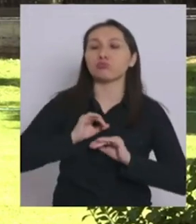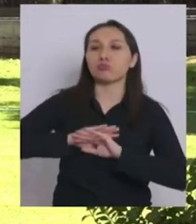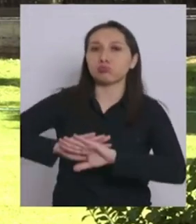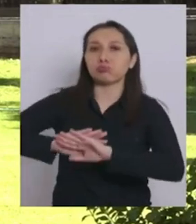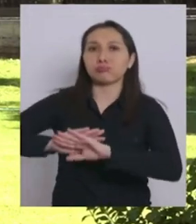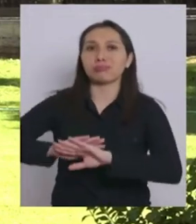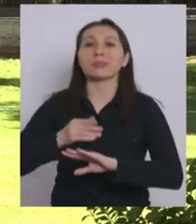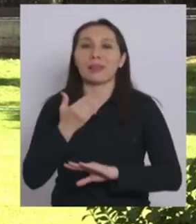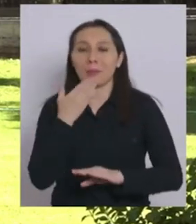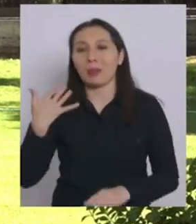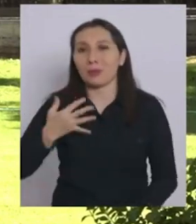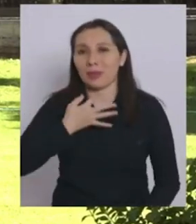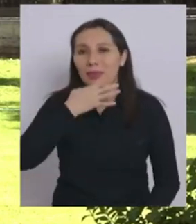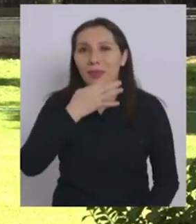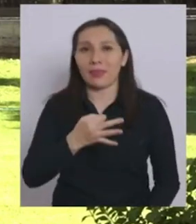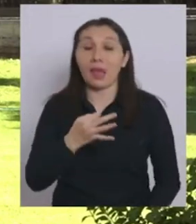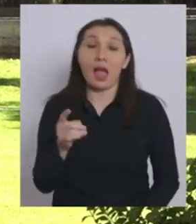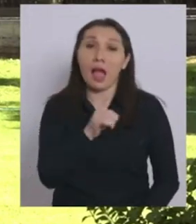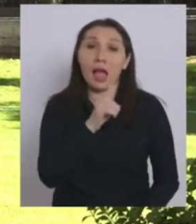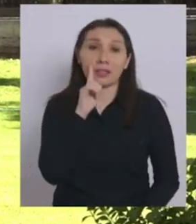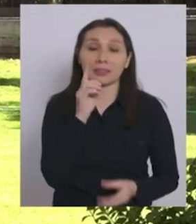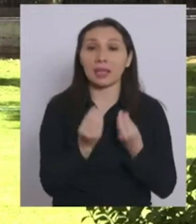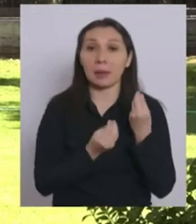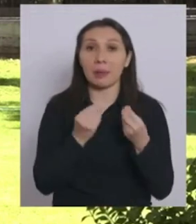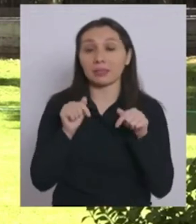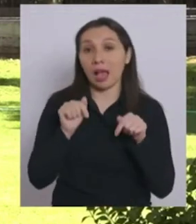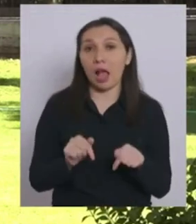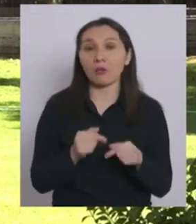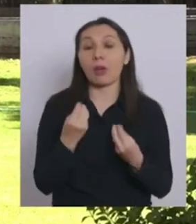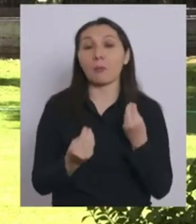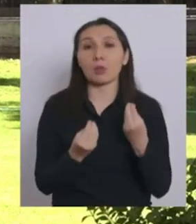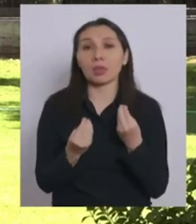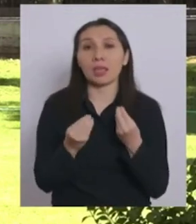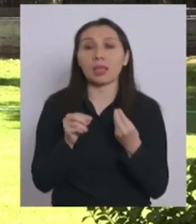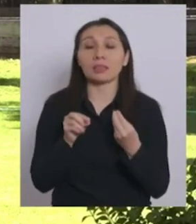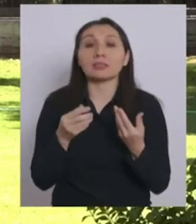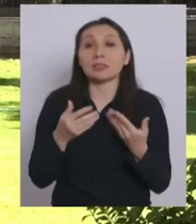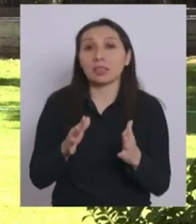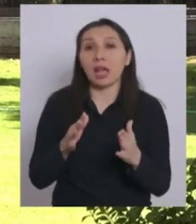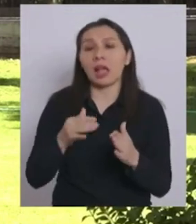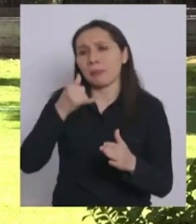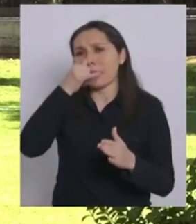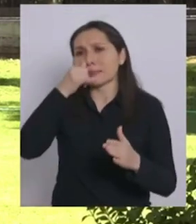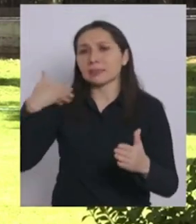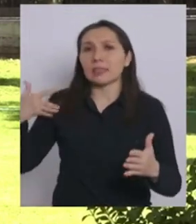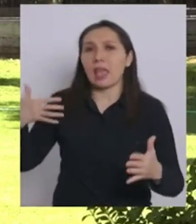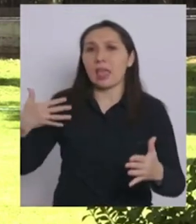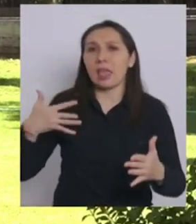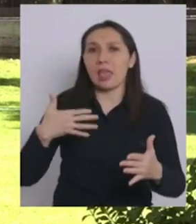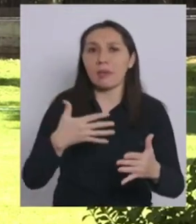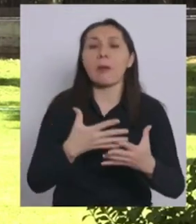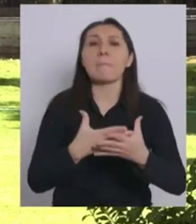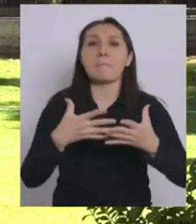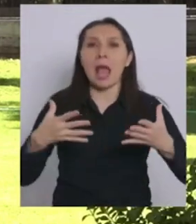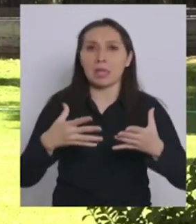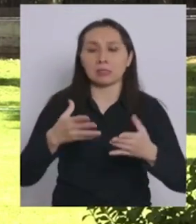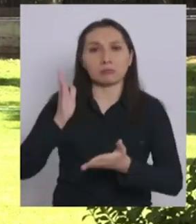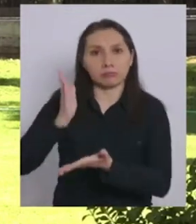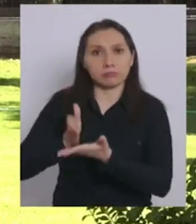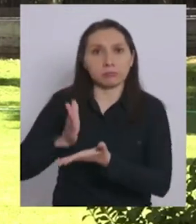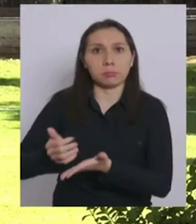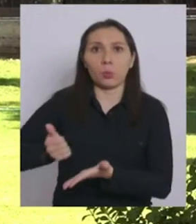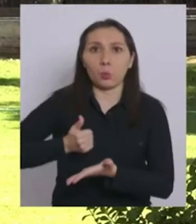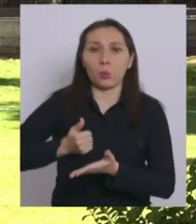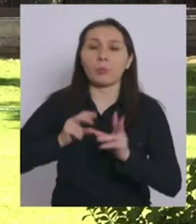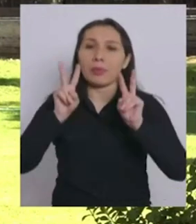también decir lo que es parte de lo que ocurre hoy día dado que ya ha pasado más tiempo y hay mucho más exigencias con respecto a